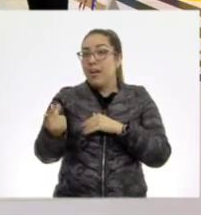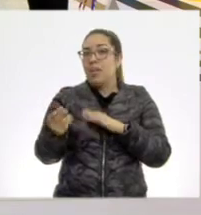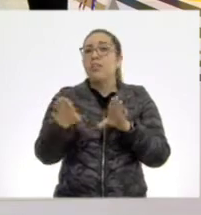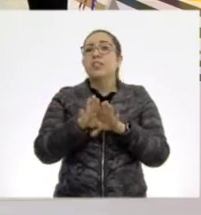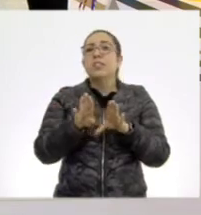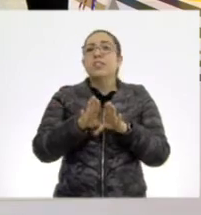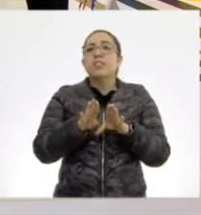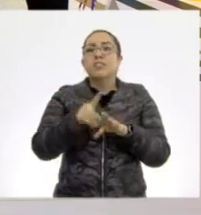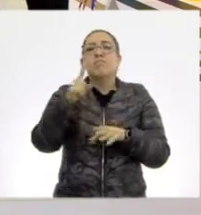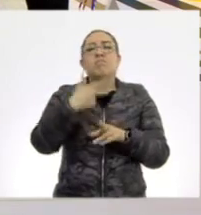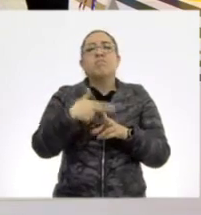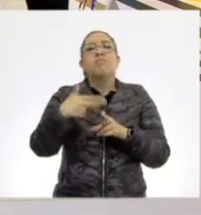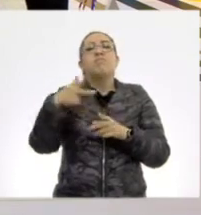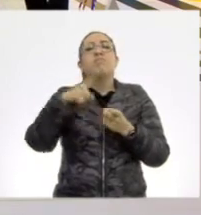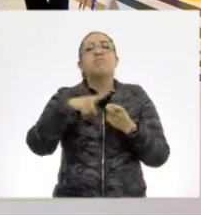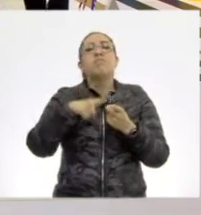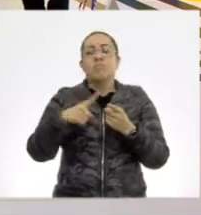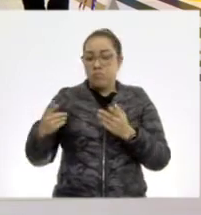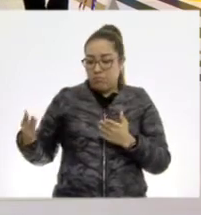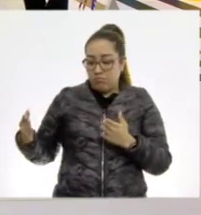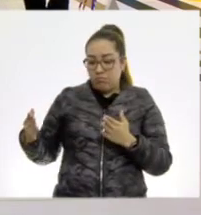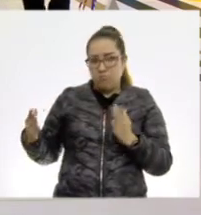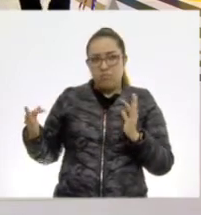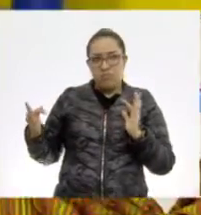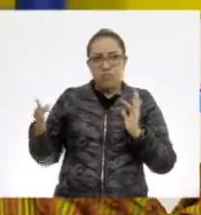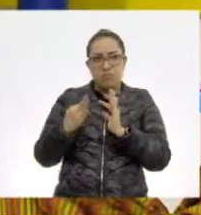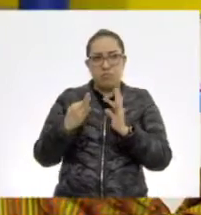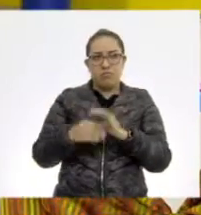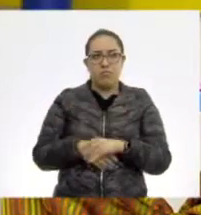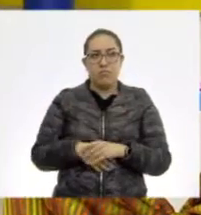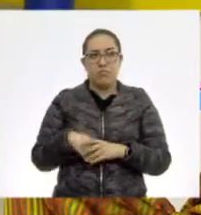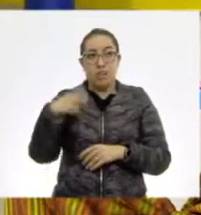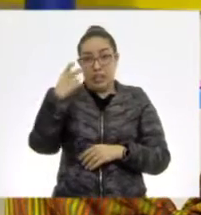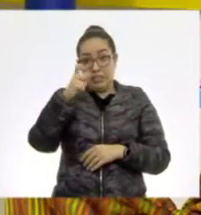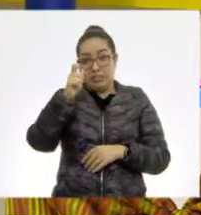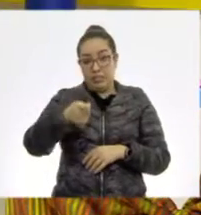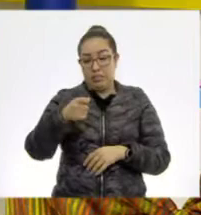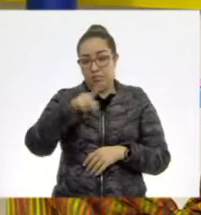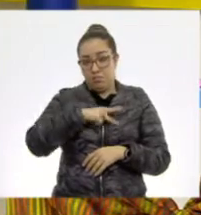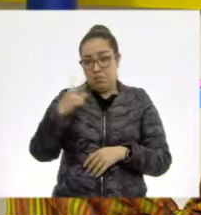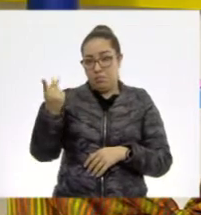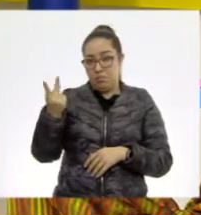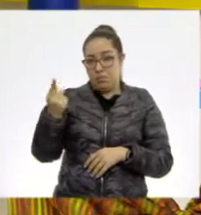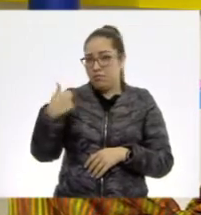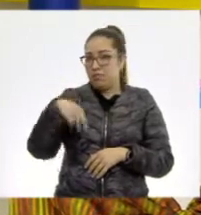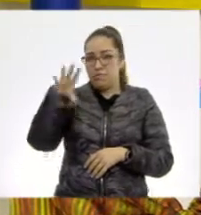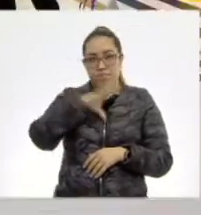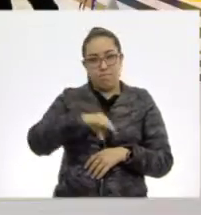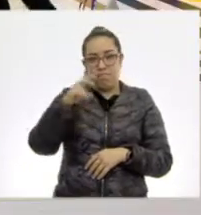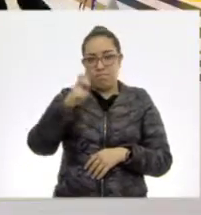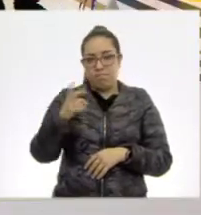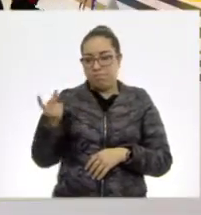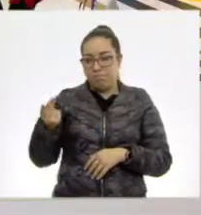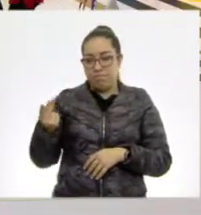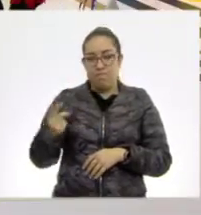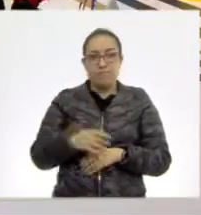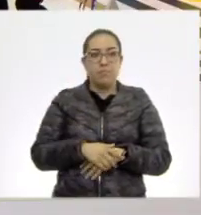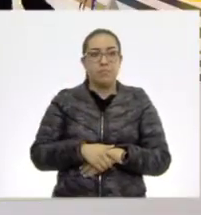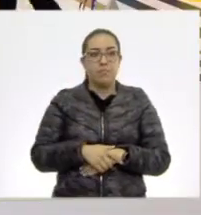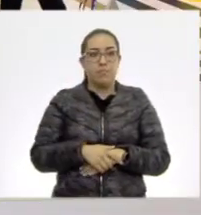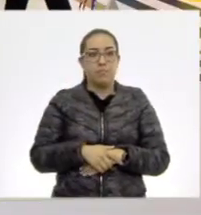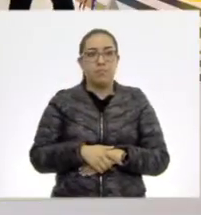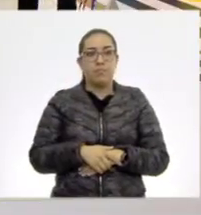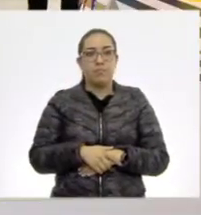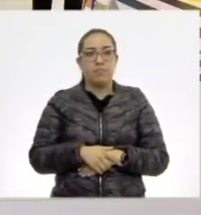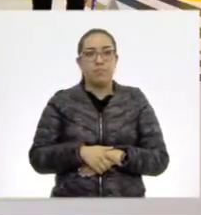donde hasta donde permitas que se acerque tu mascota. Este chiquito va a ser mi mascota. Yo quiero mucho a mis perras. Y mi mascota. Quiero que mis perras